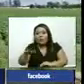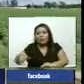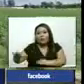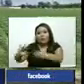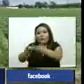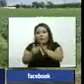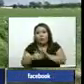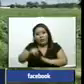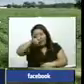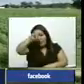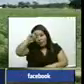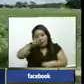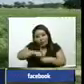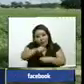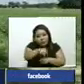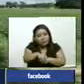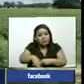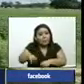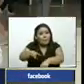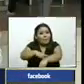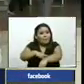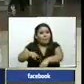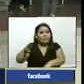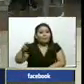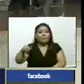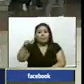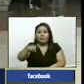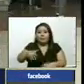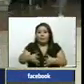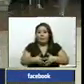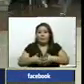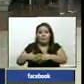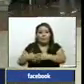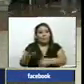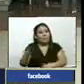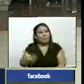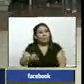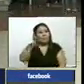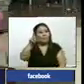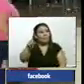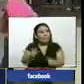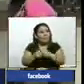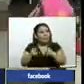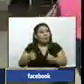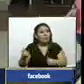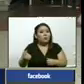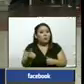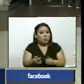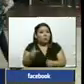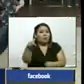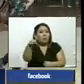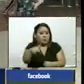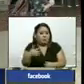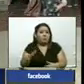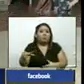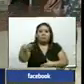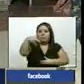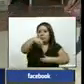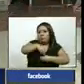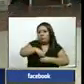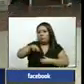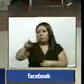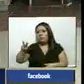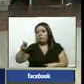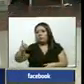comunidades agrícolas en el condado de Miami-Dade. En Estados Unidos, aproximadamente 1 millón de personas viven actualmente con el virus del